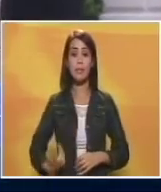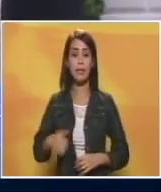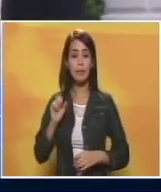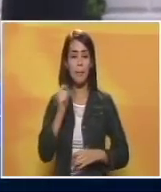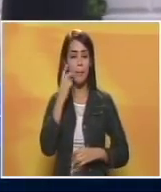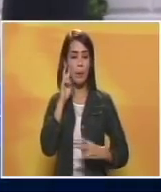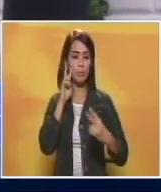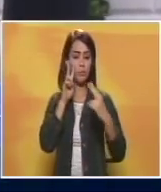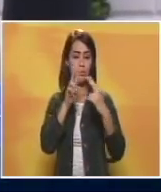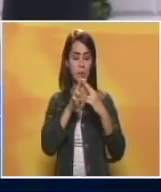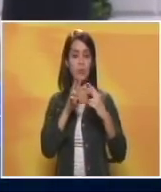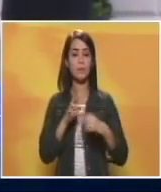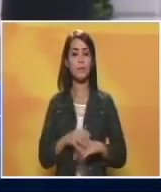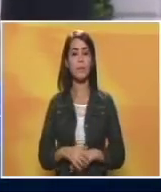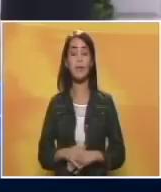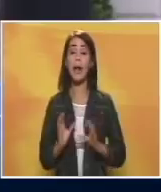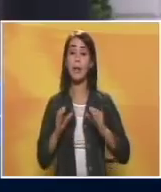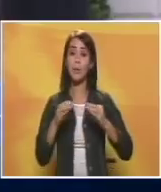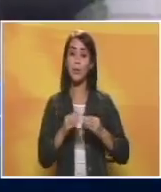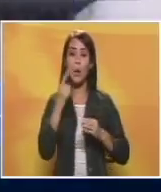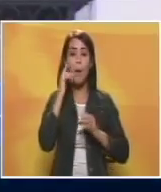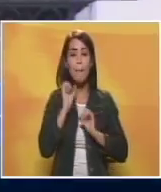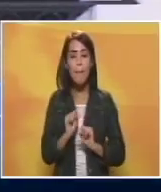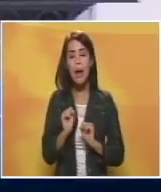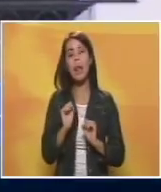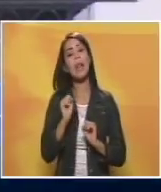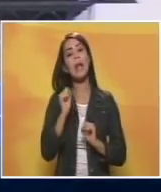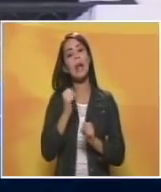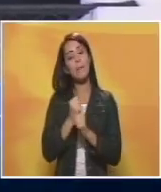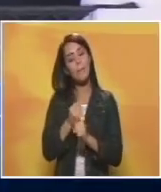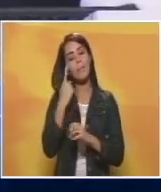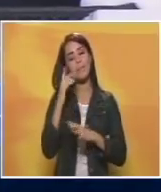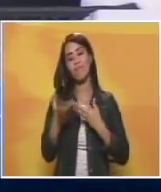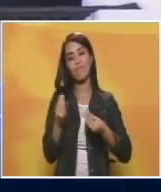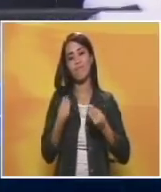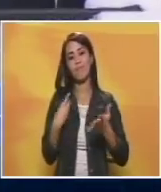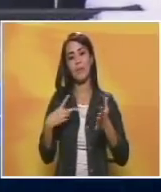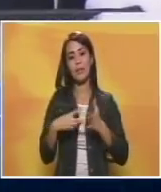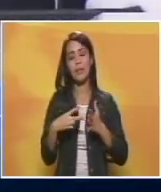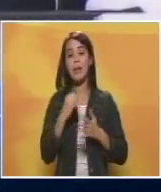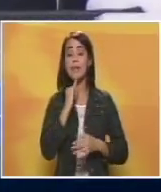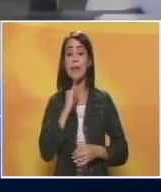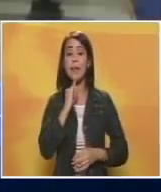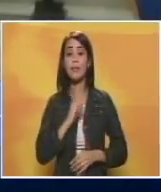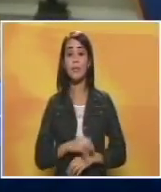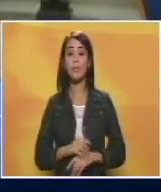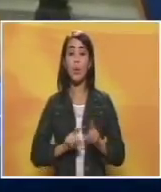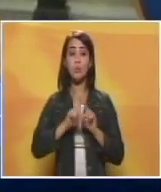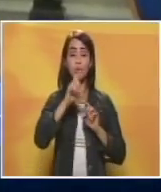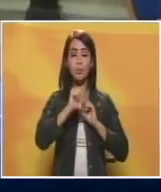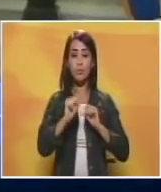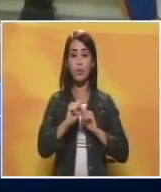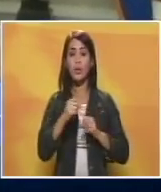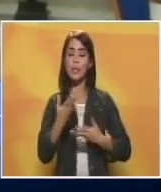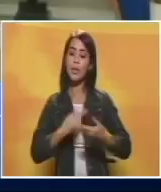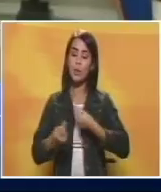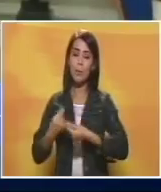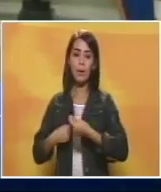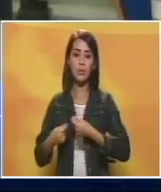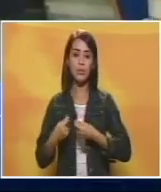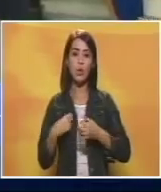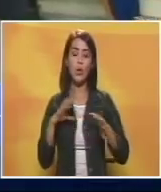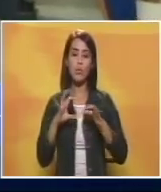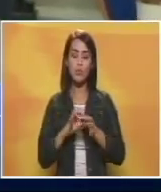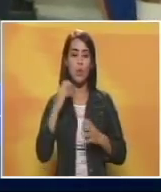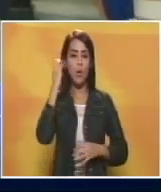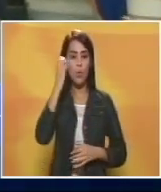encuentro bilateral en el que se espera hablen del acuerdo nuclear con Irán, la situación en Siria y el comercio con la Unión Europea